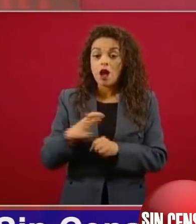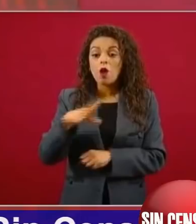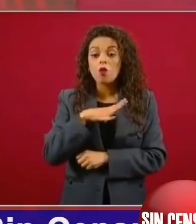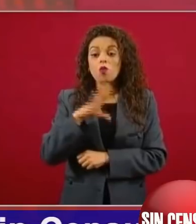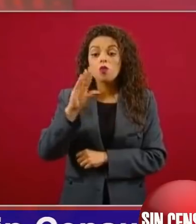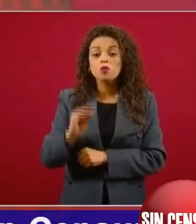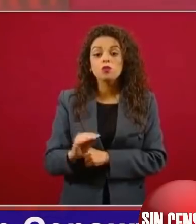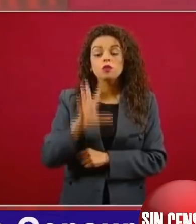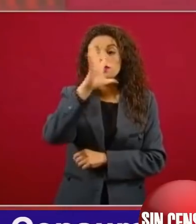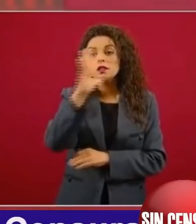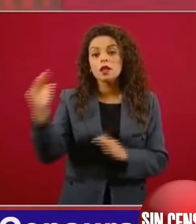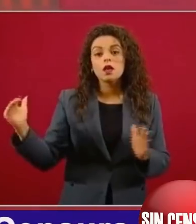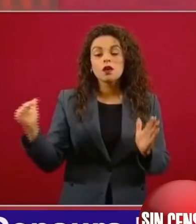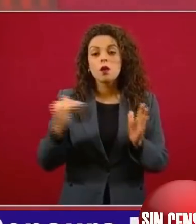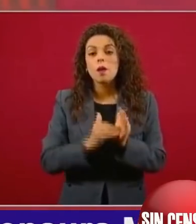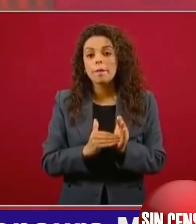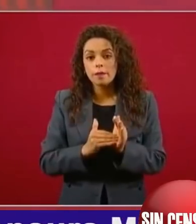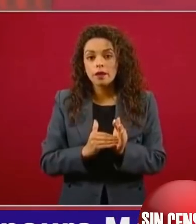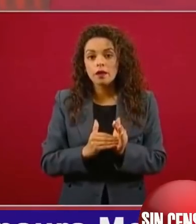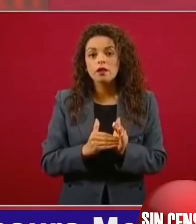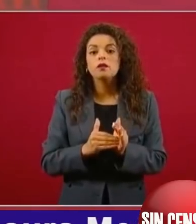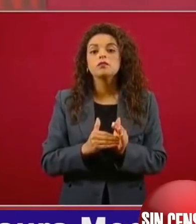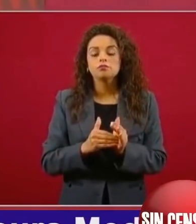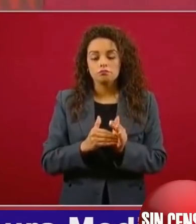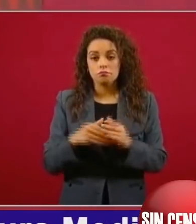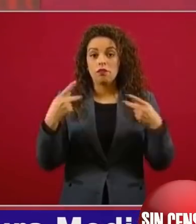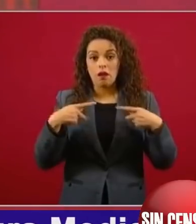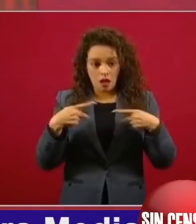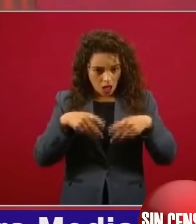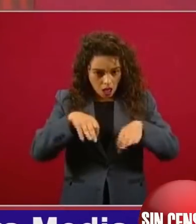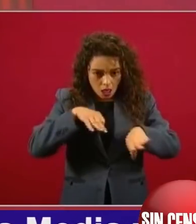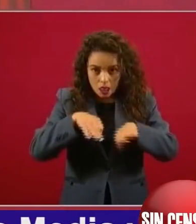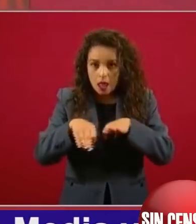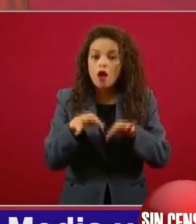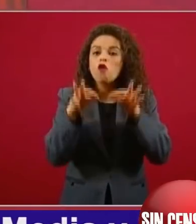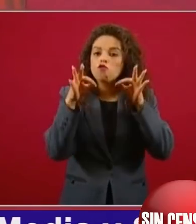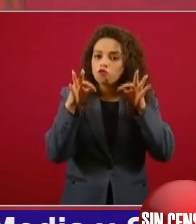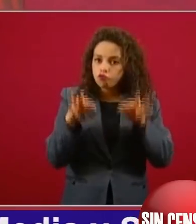95,000 elementos operativos